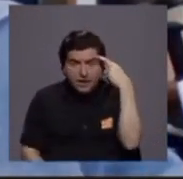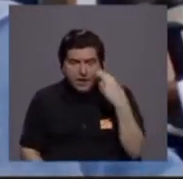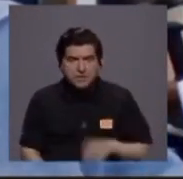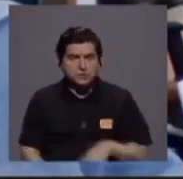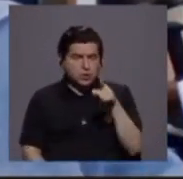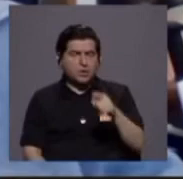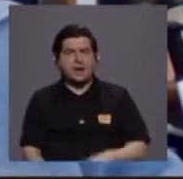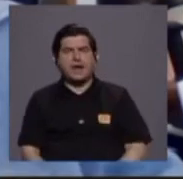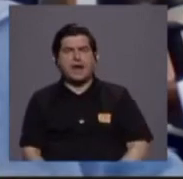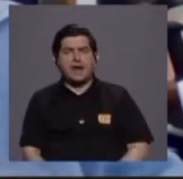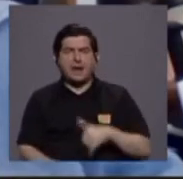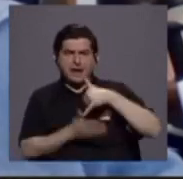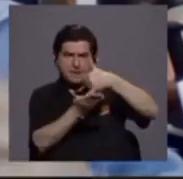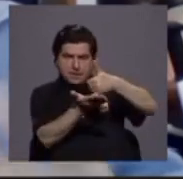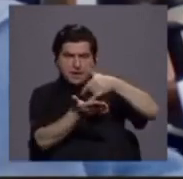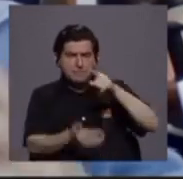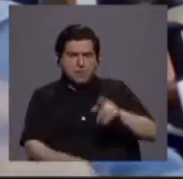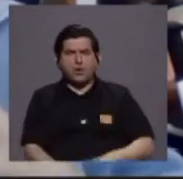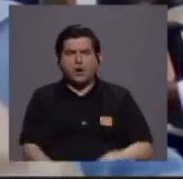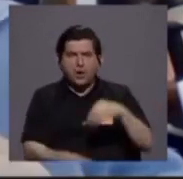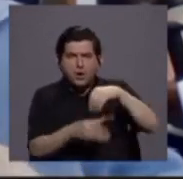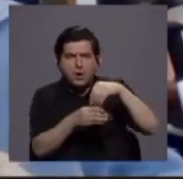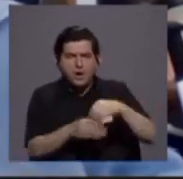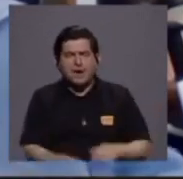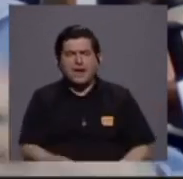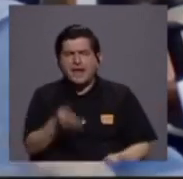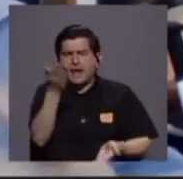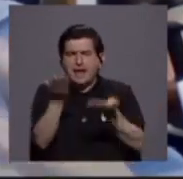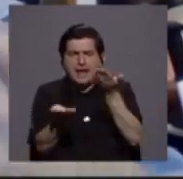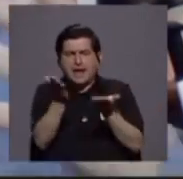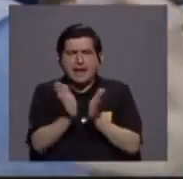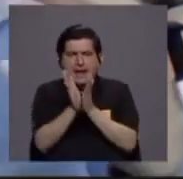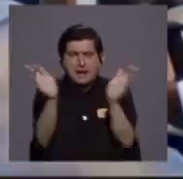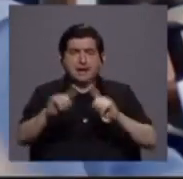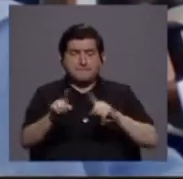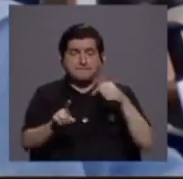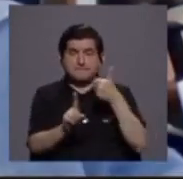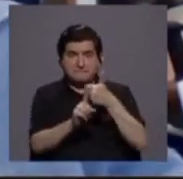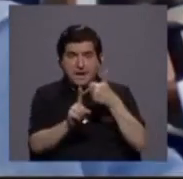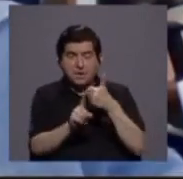dieron su premio Nobel fue por sus aportaciones en equilibrio general, pero el mismo